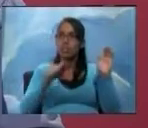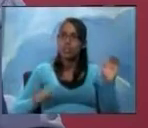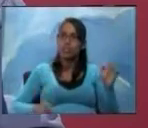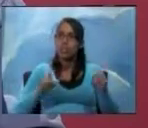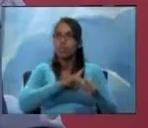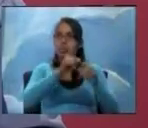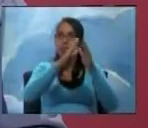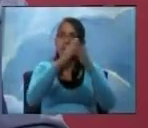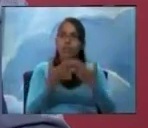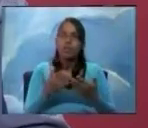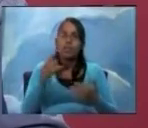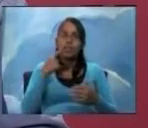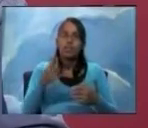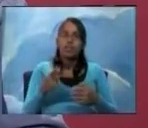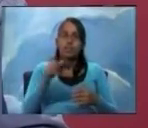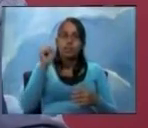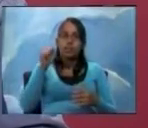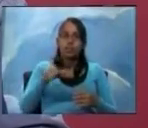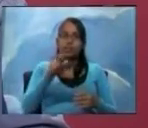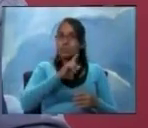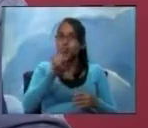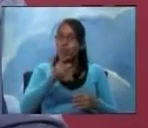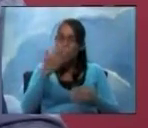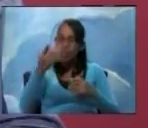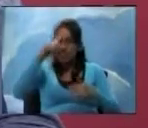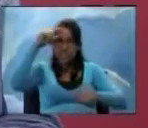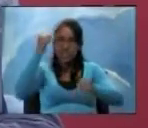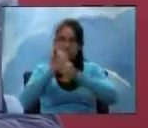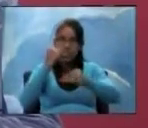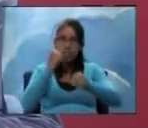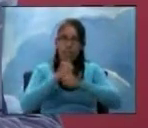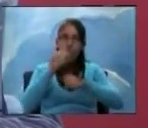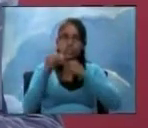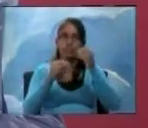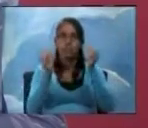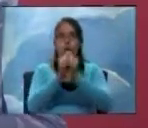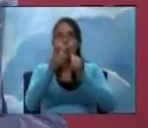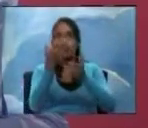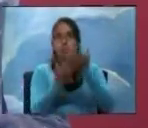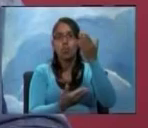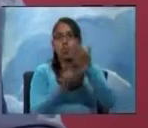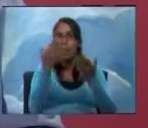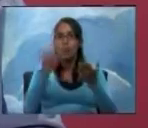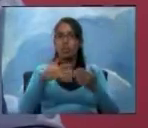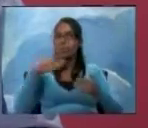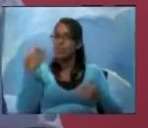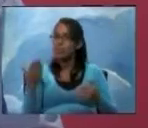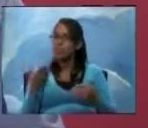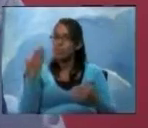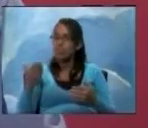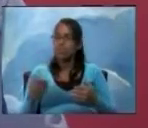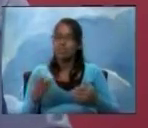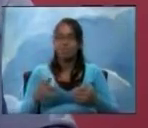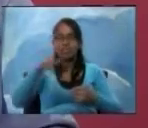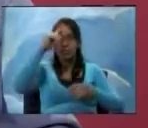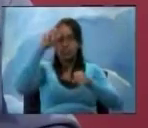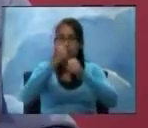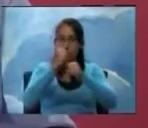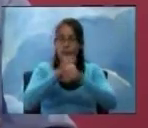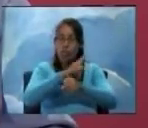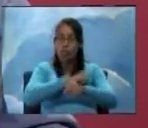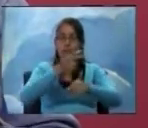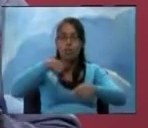de su palabra? Dice: sino que trabaje haciendo con sus manos. Qué importante la labor de nuestras manos, ¿verdad?